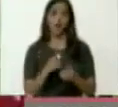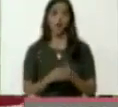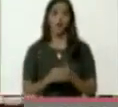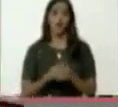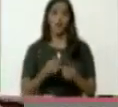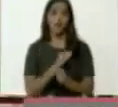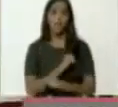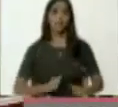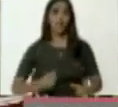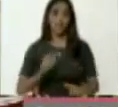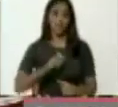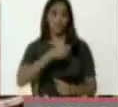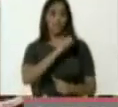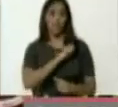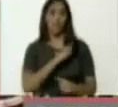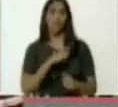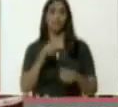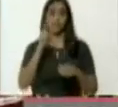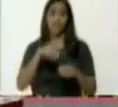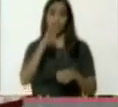tienen cuenta, que en Londres tienen cuenta.